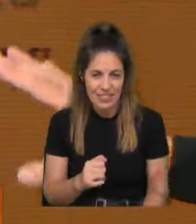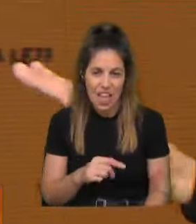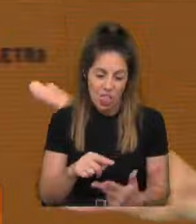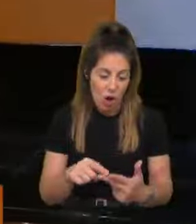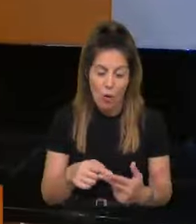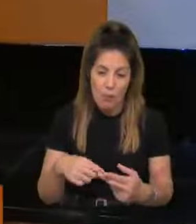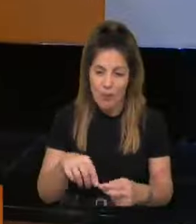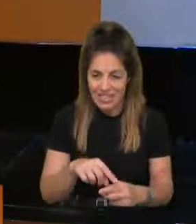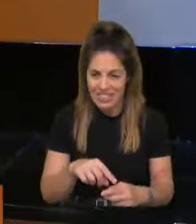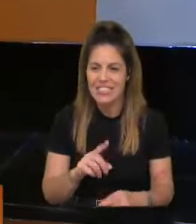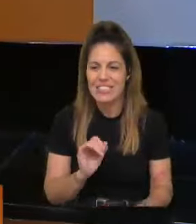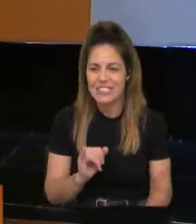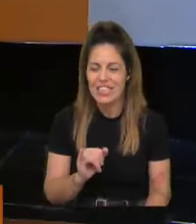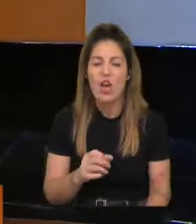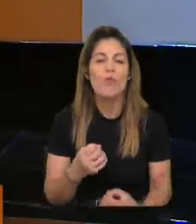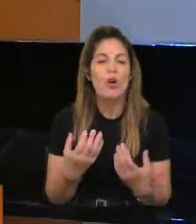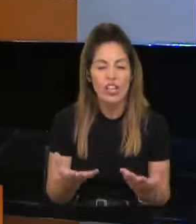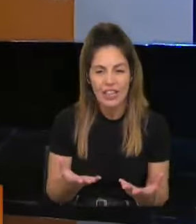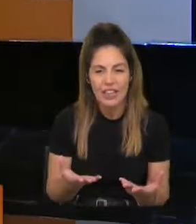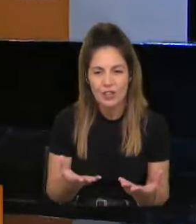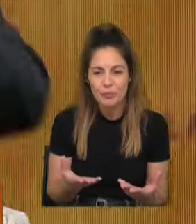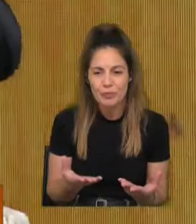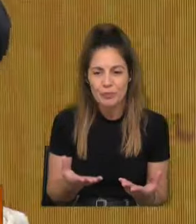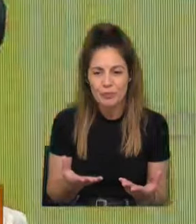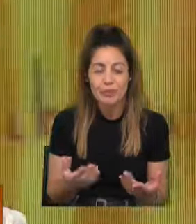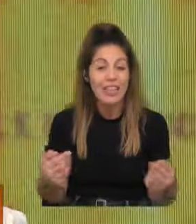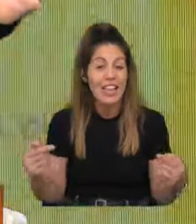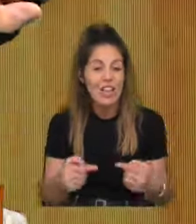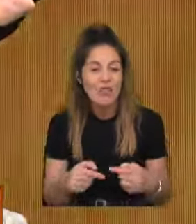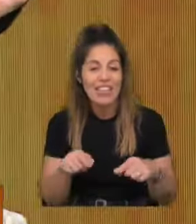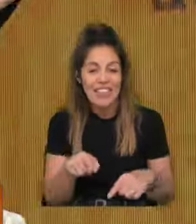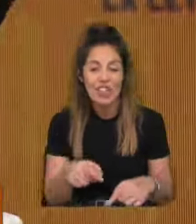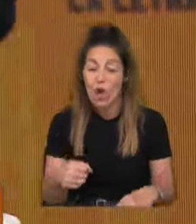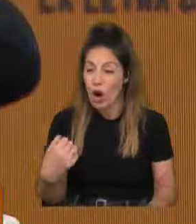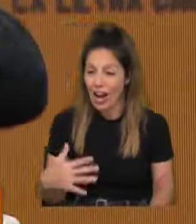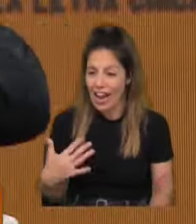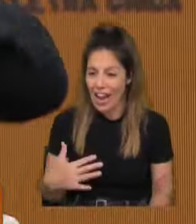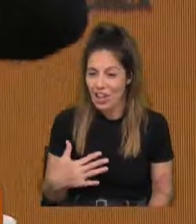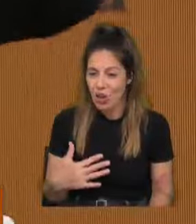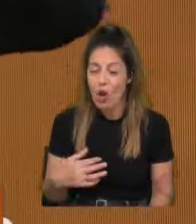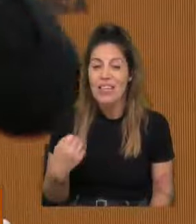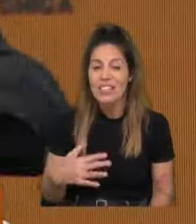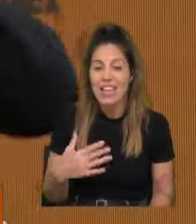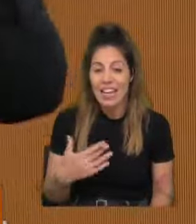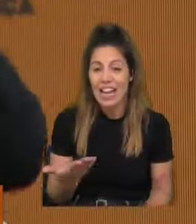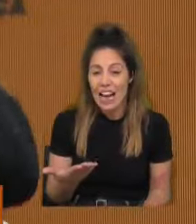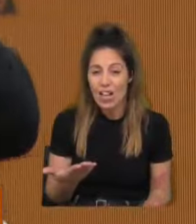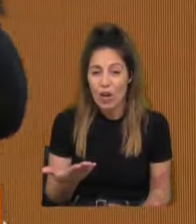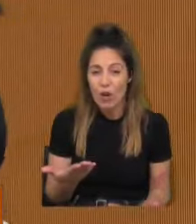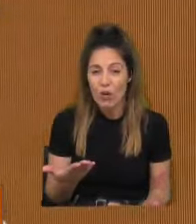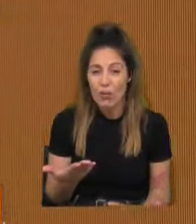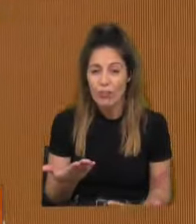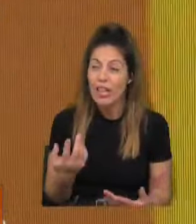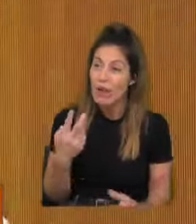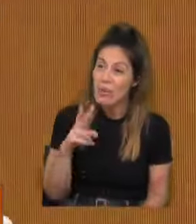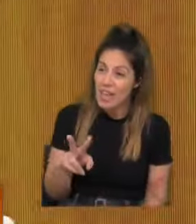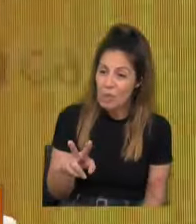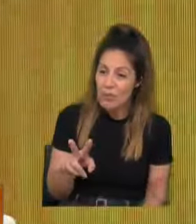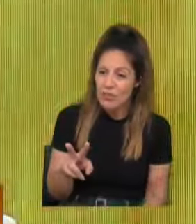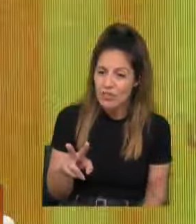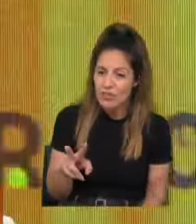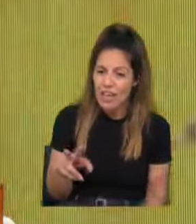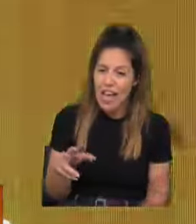más que tenemos que por supuesto Por qué Porque el debate es esto sale caro pero sale caro porque nos sentamos de rodillas a mirar desde abajo a